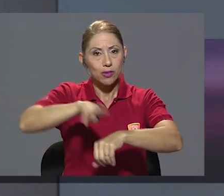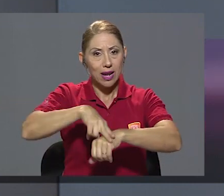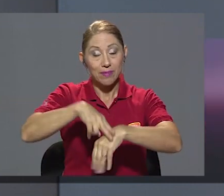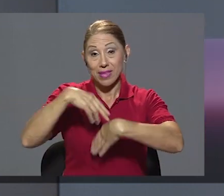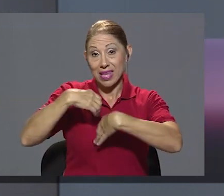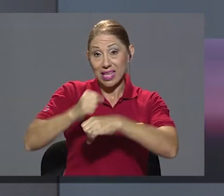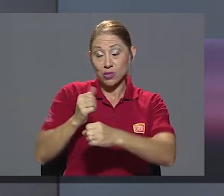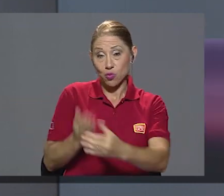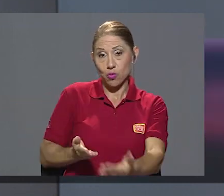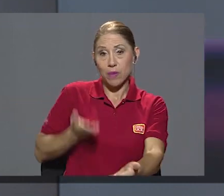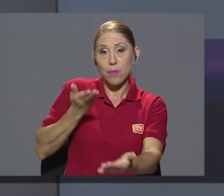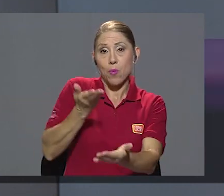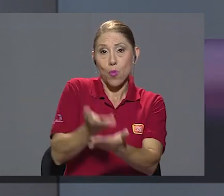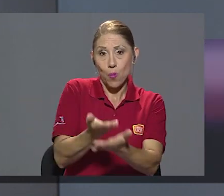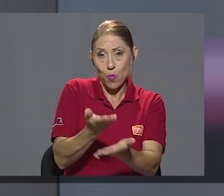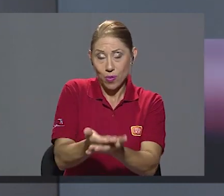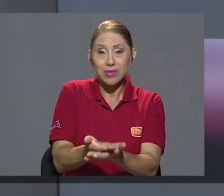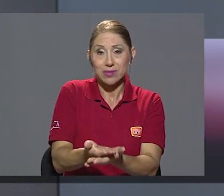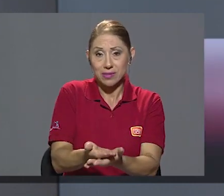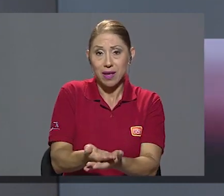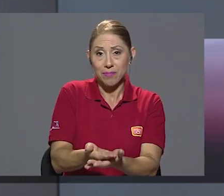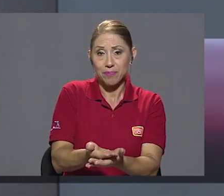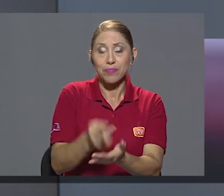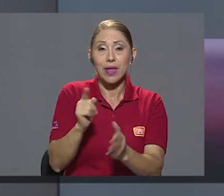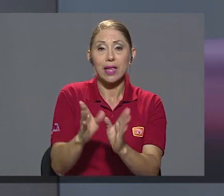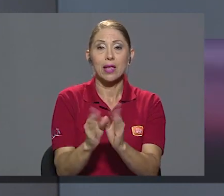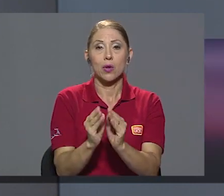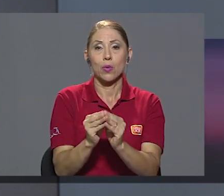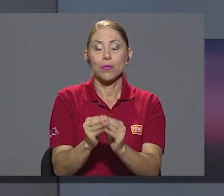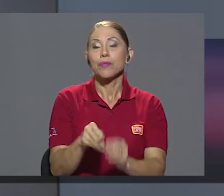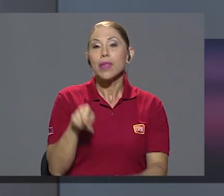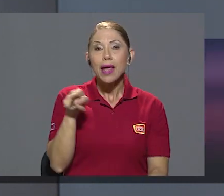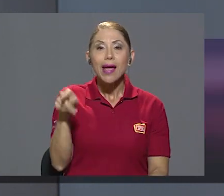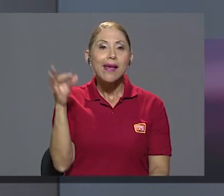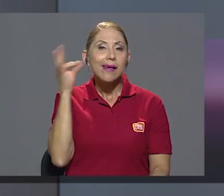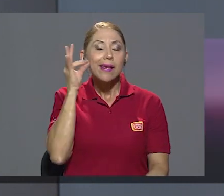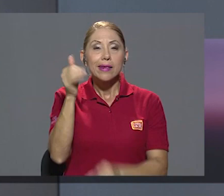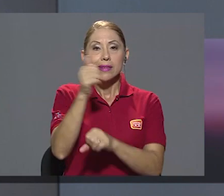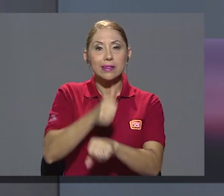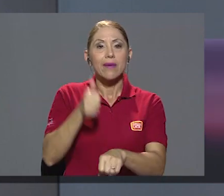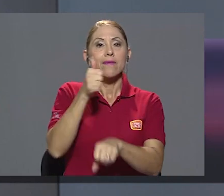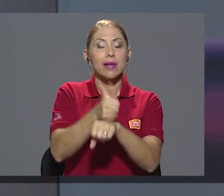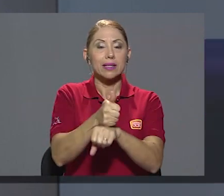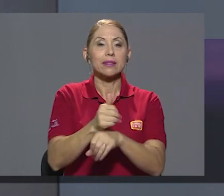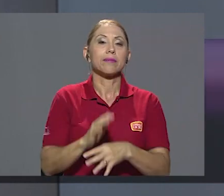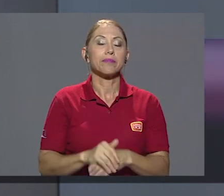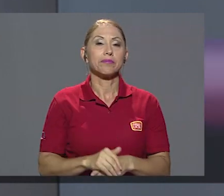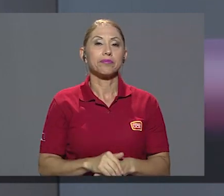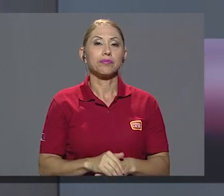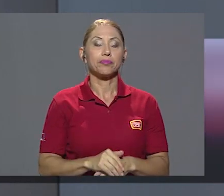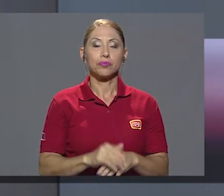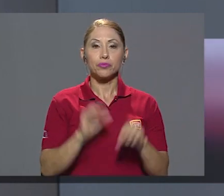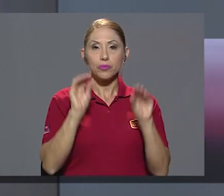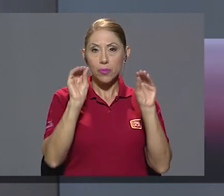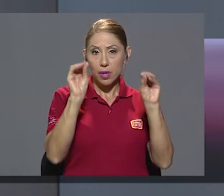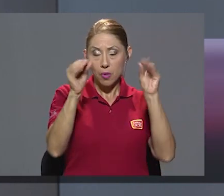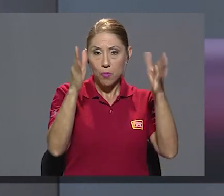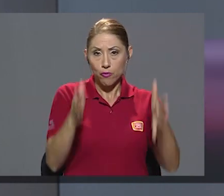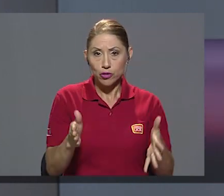el marco del Congreso de Docencia que les mencionaba, en el que ella establece que las y los profesores